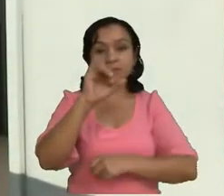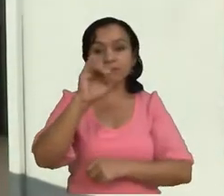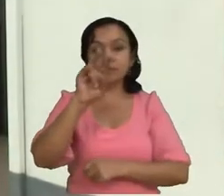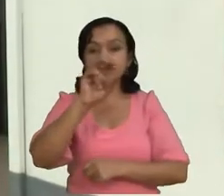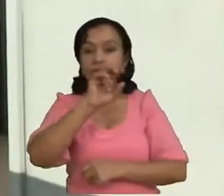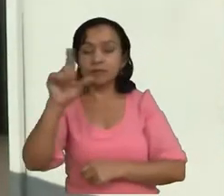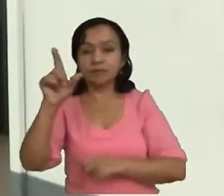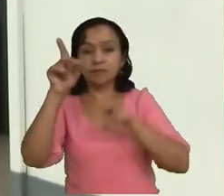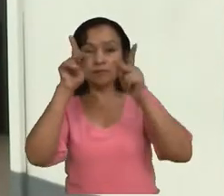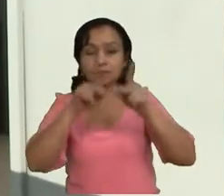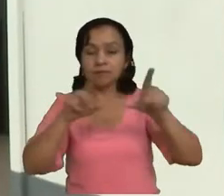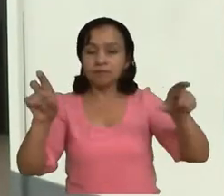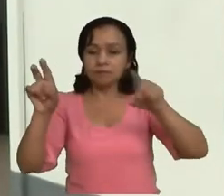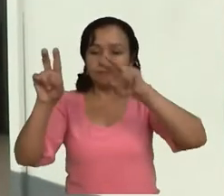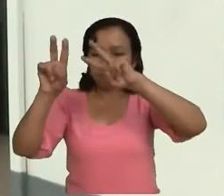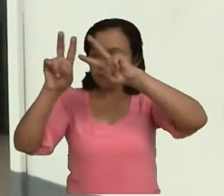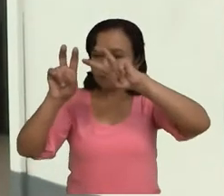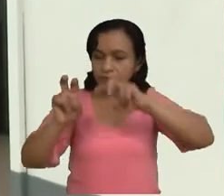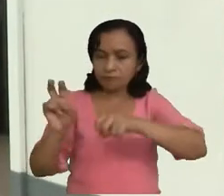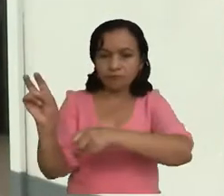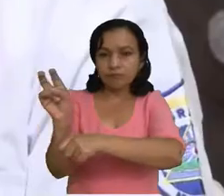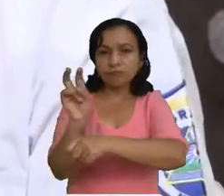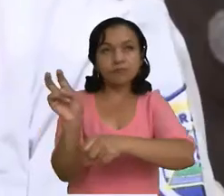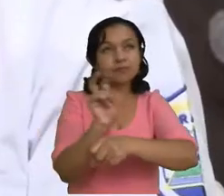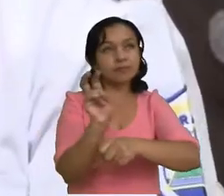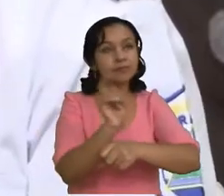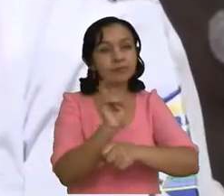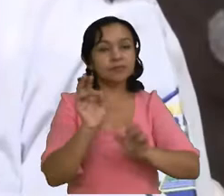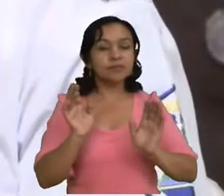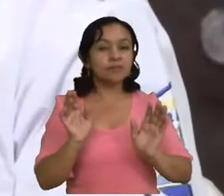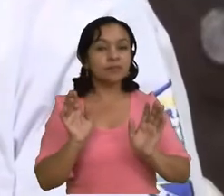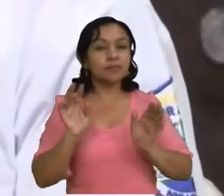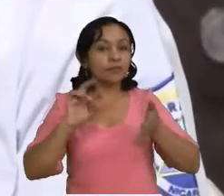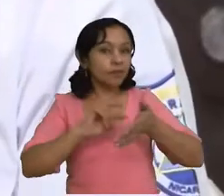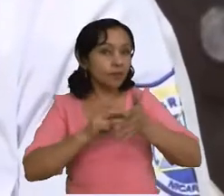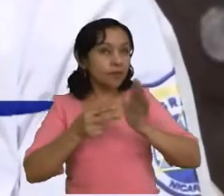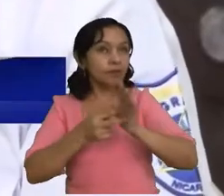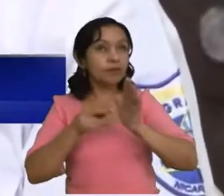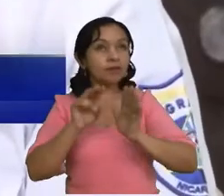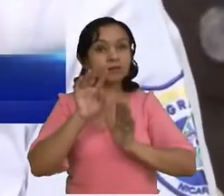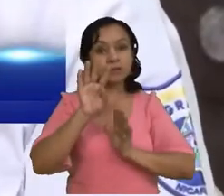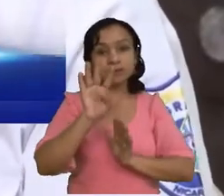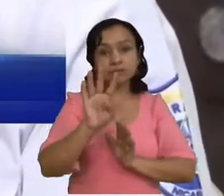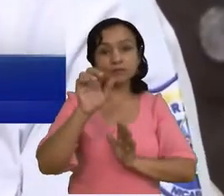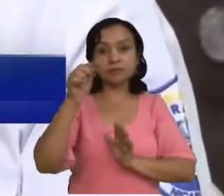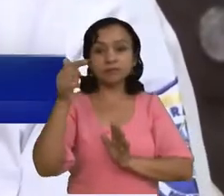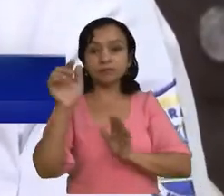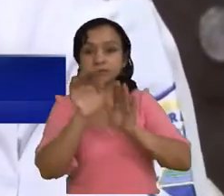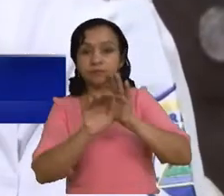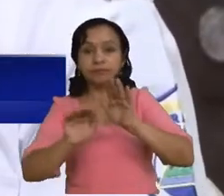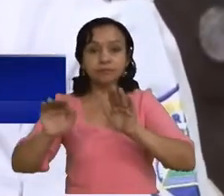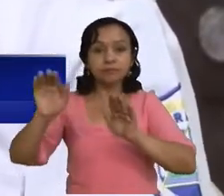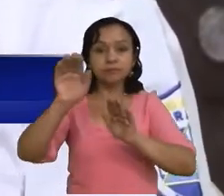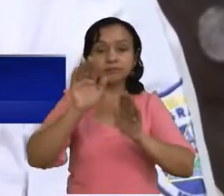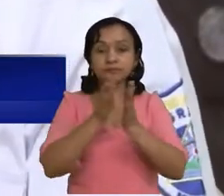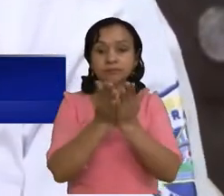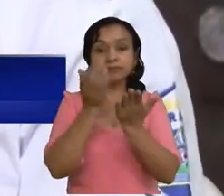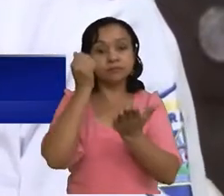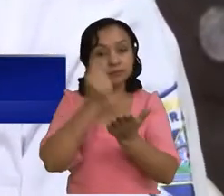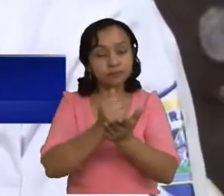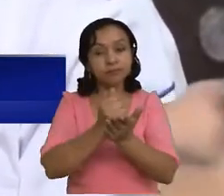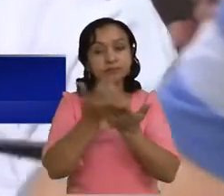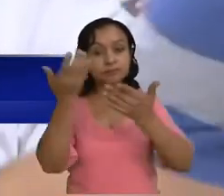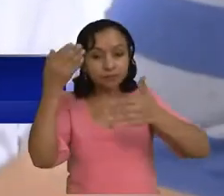reforzará su plan de inspección y vigilancia. Lo que implica tener 47 oficiales a disposición durante este periodo de